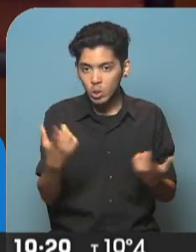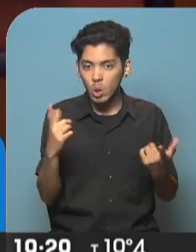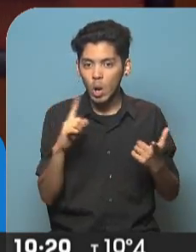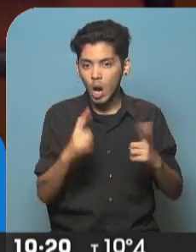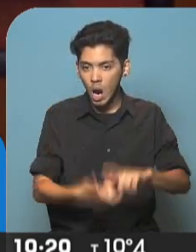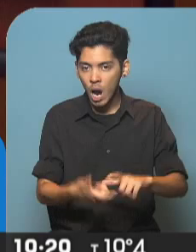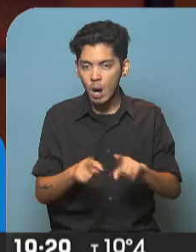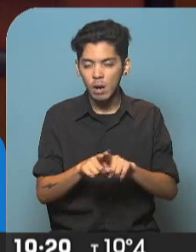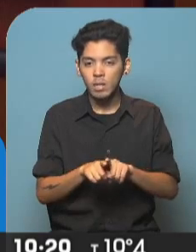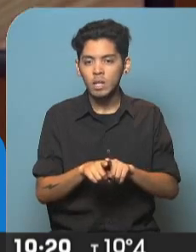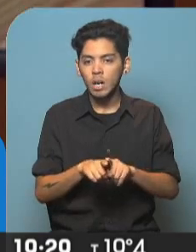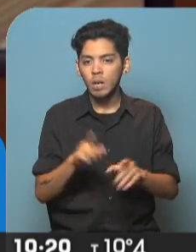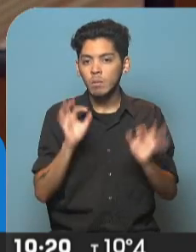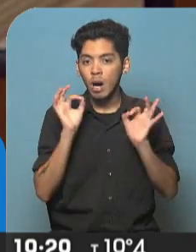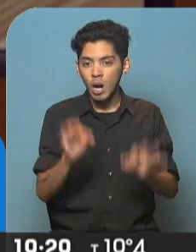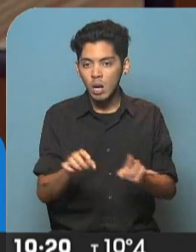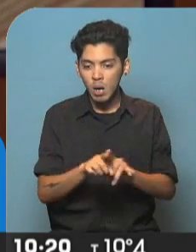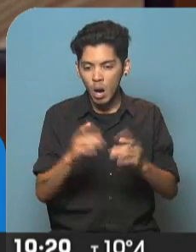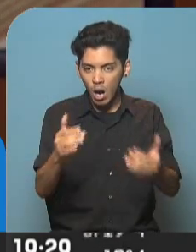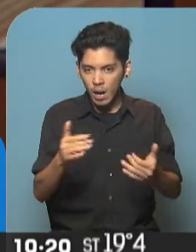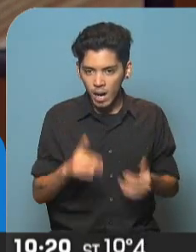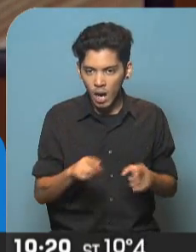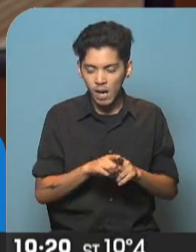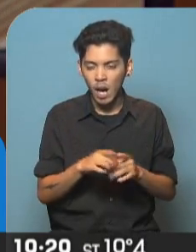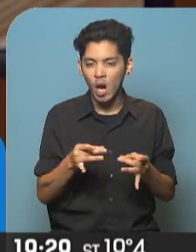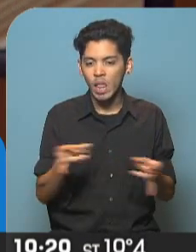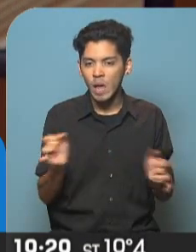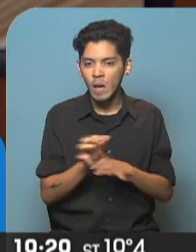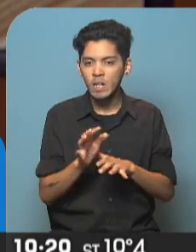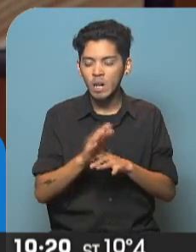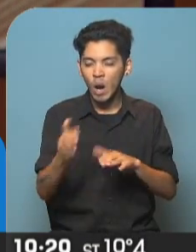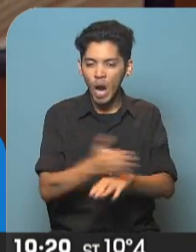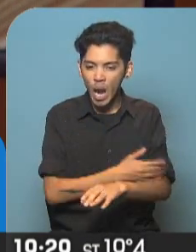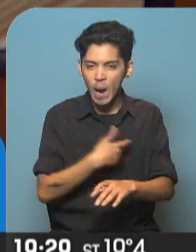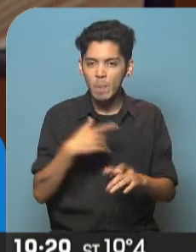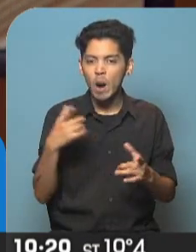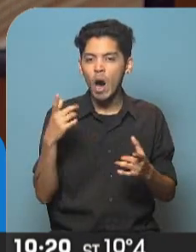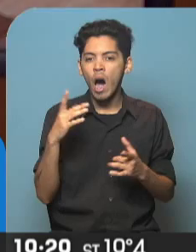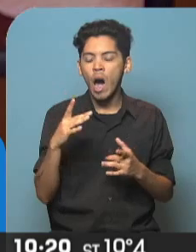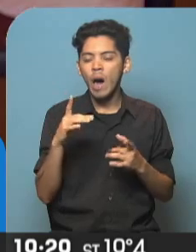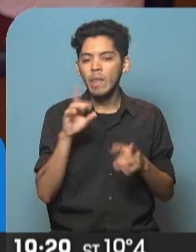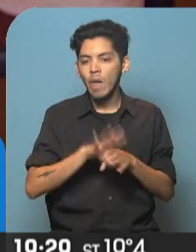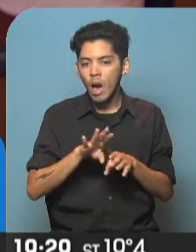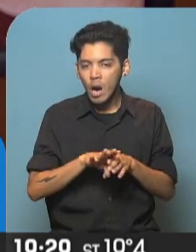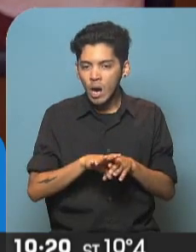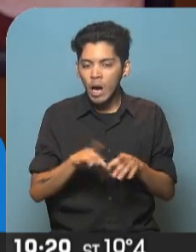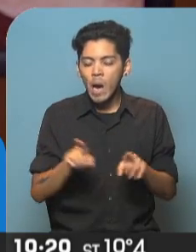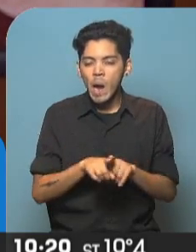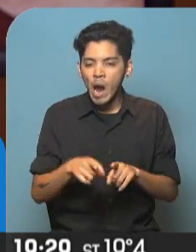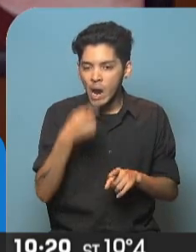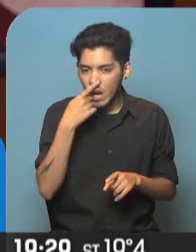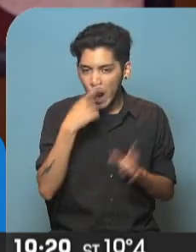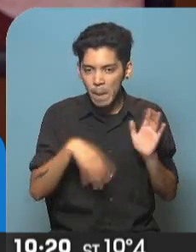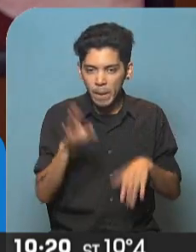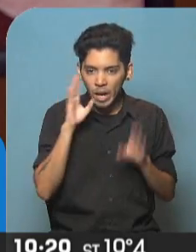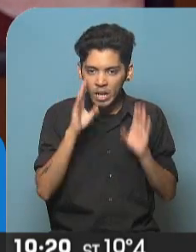para eso lo que hicieron es bueno disminuyamos la fragilidad de la economía argentina disminuyamos también el déficit para dar un mensaje más contundente que realmente nos importa y que